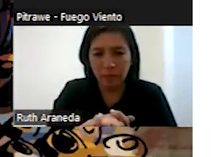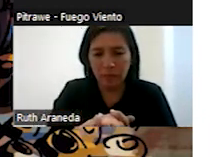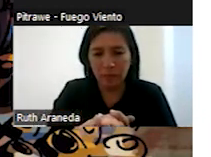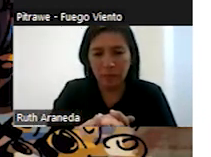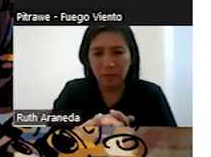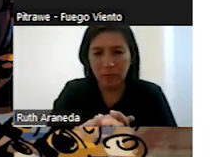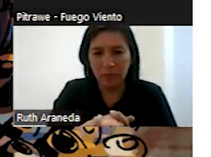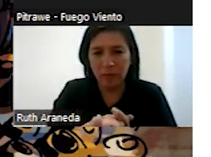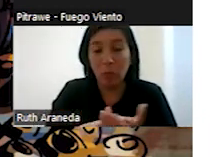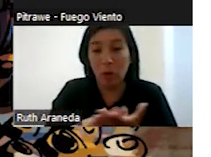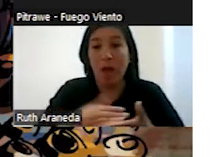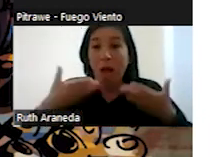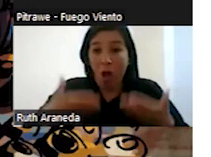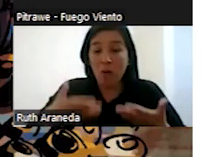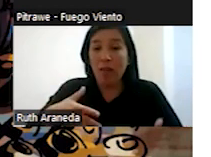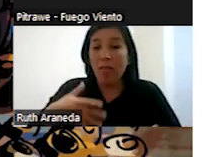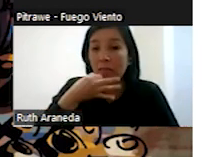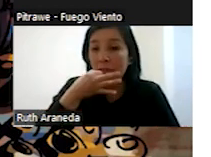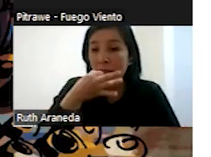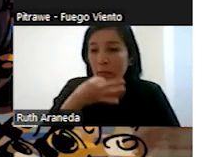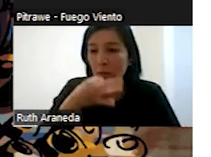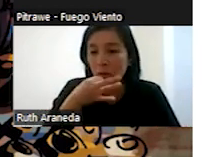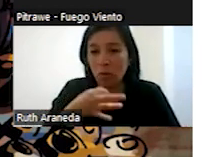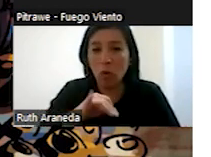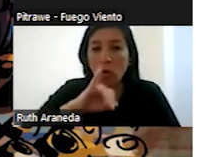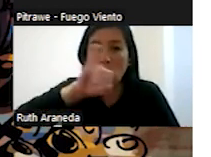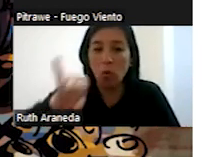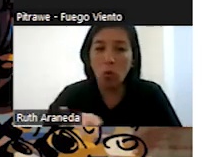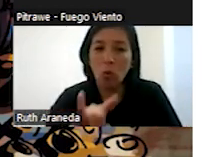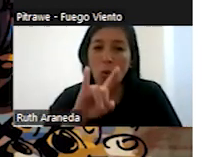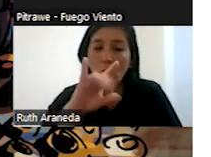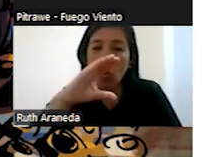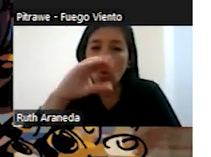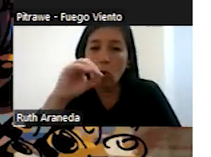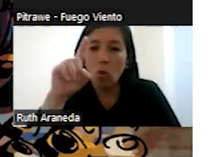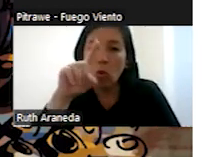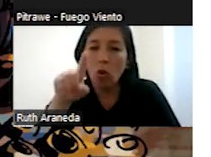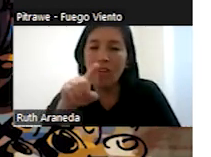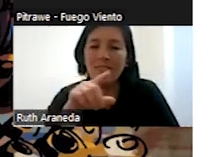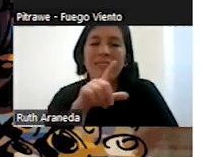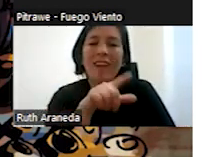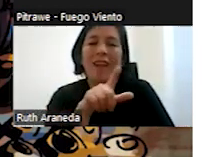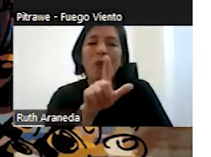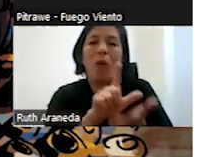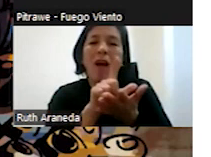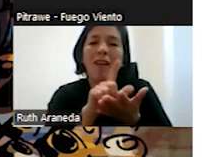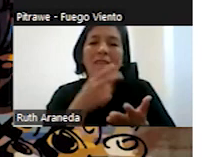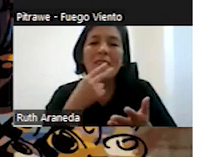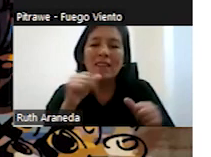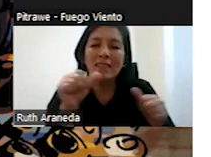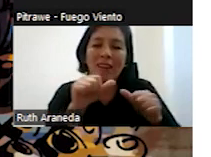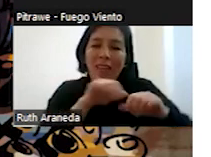en esto, actualmente llamamos rucos a estos asentamientos semipermanentes ubicados en la costa. Por